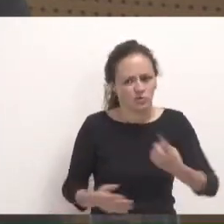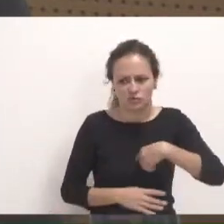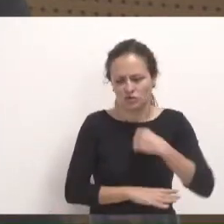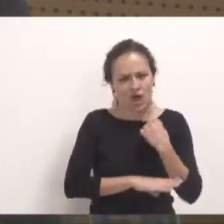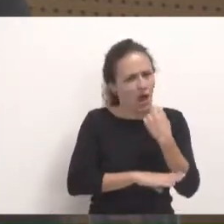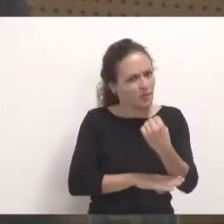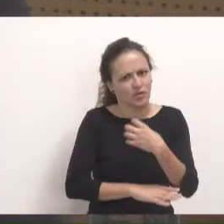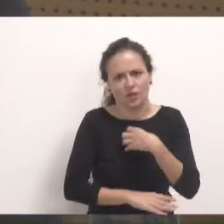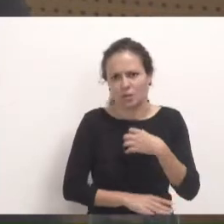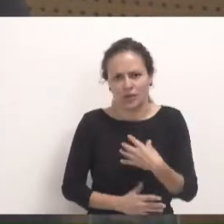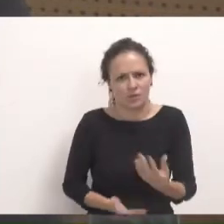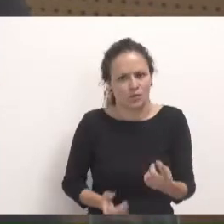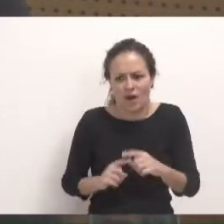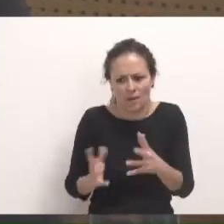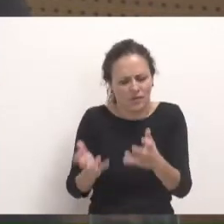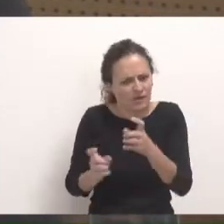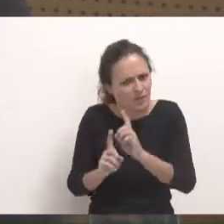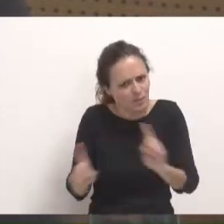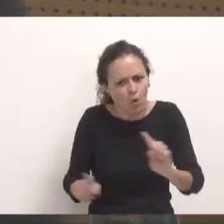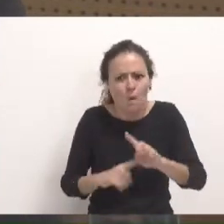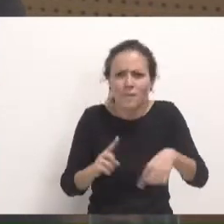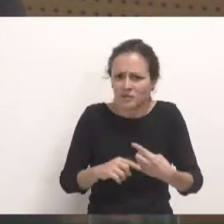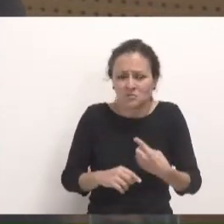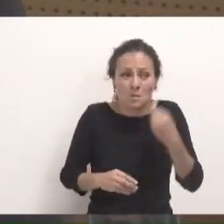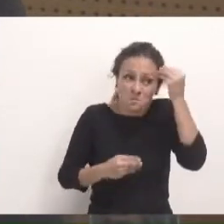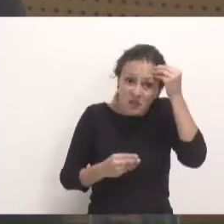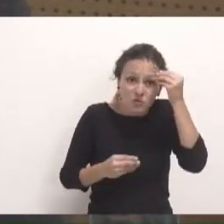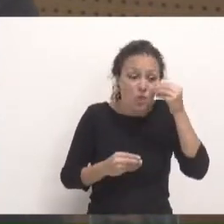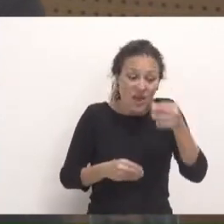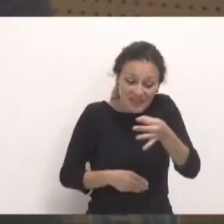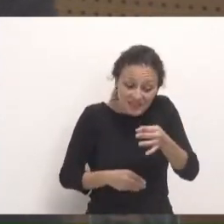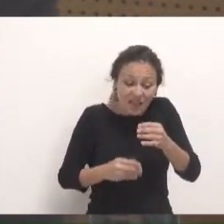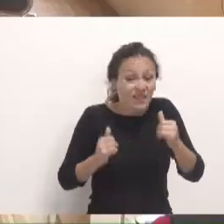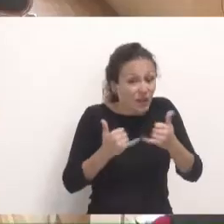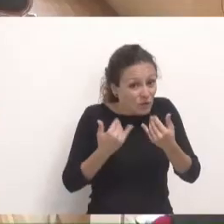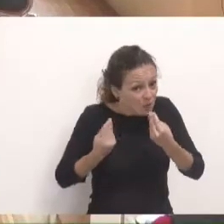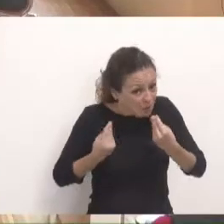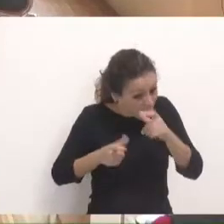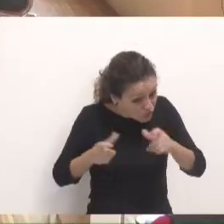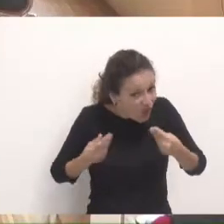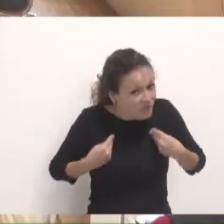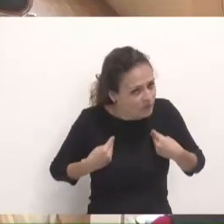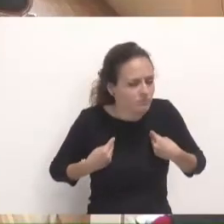apoyo ni con nuestra aprobación y creo que tampoco con la de muchísima gente de la isla de Tenerife.